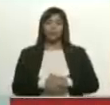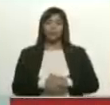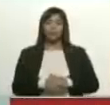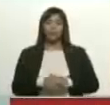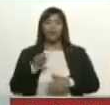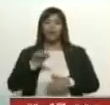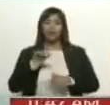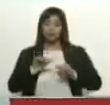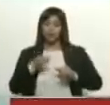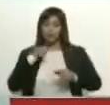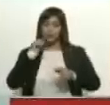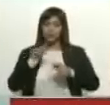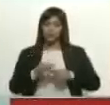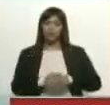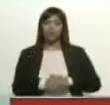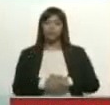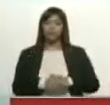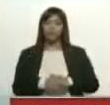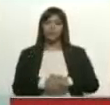esa vía